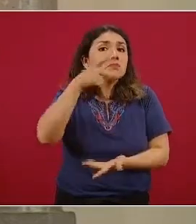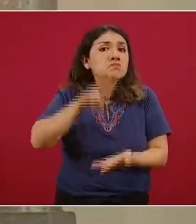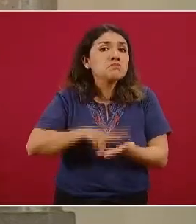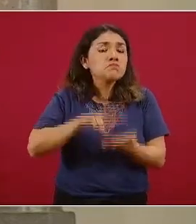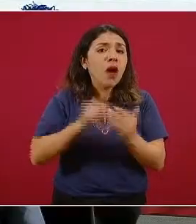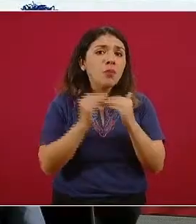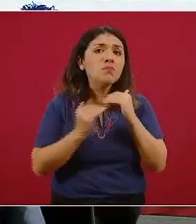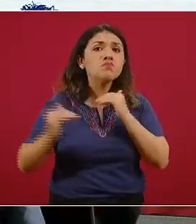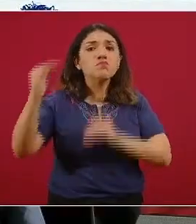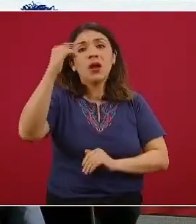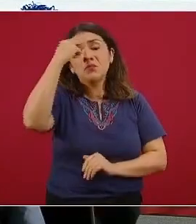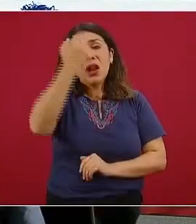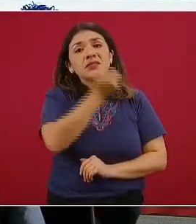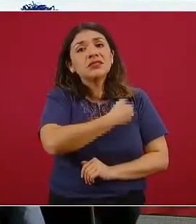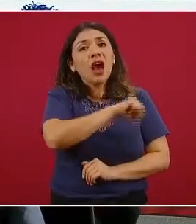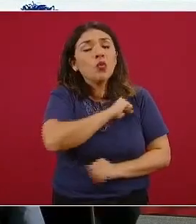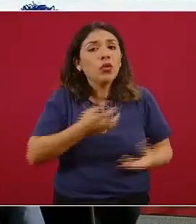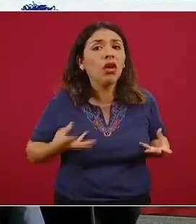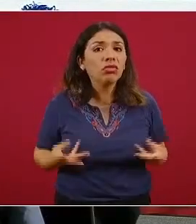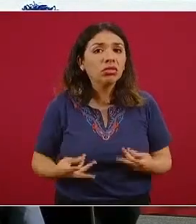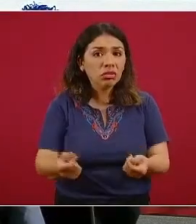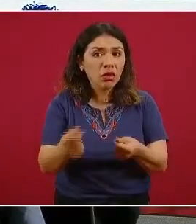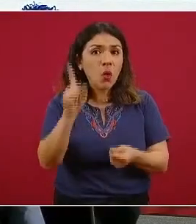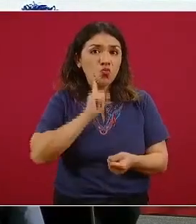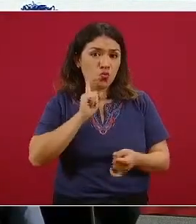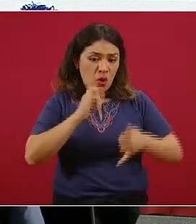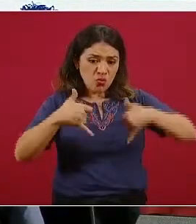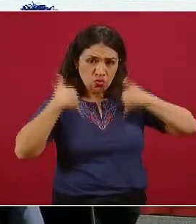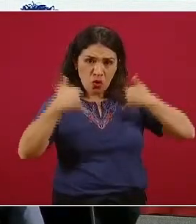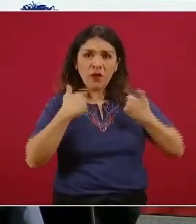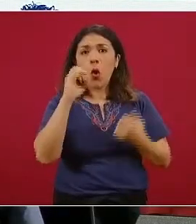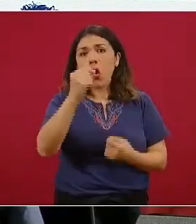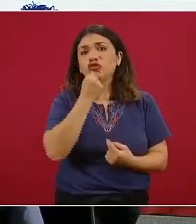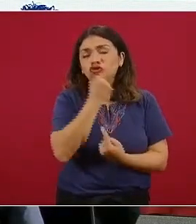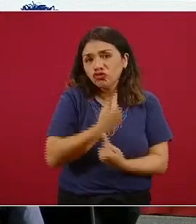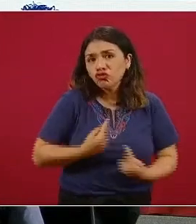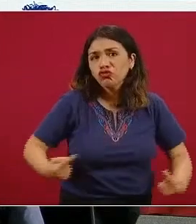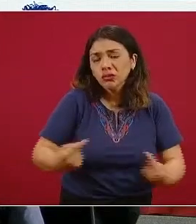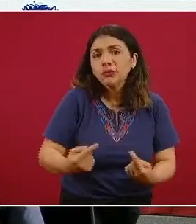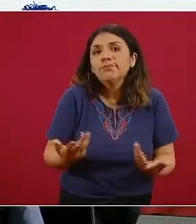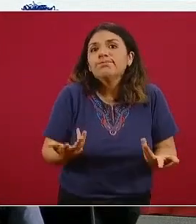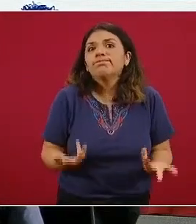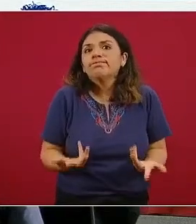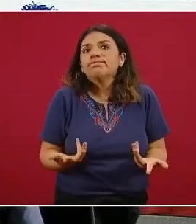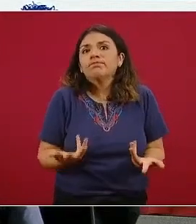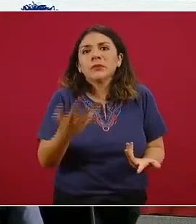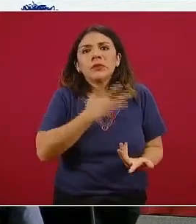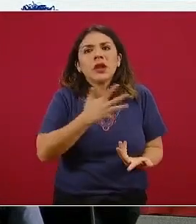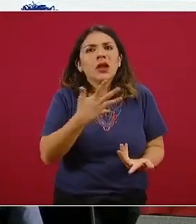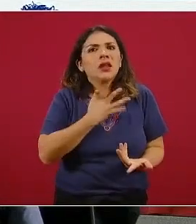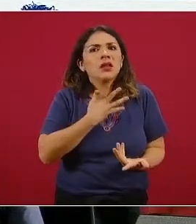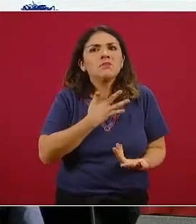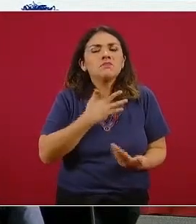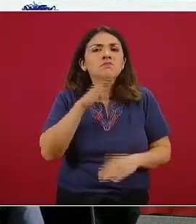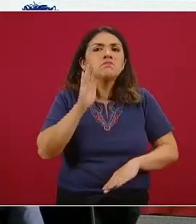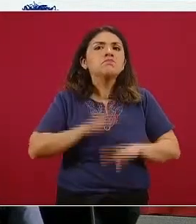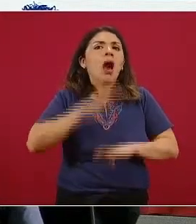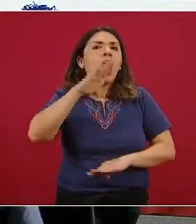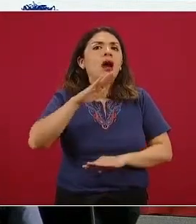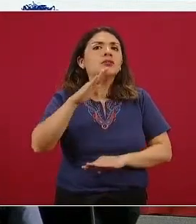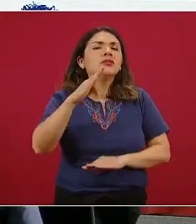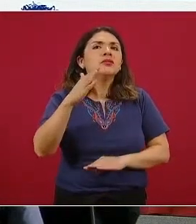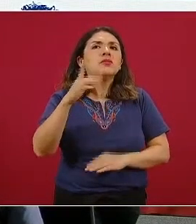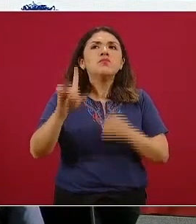costos a la salud. Las niñas y las adolescentes tienen mucho más altas